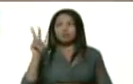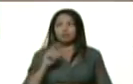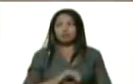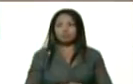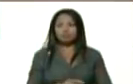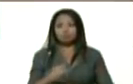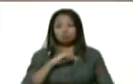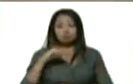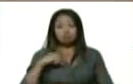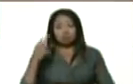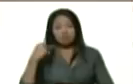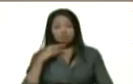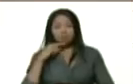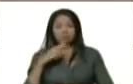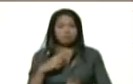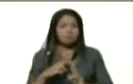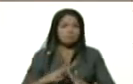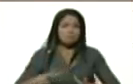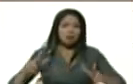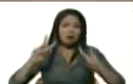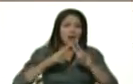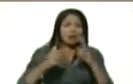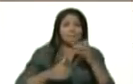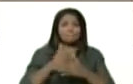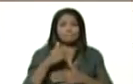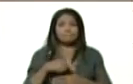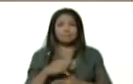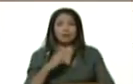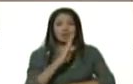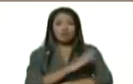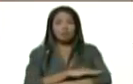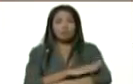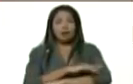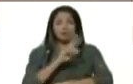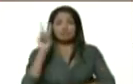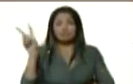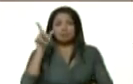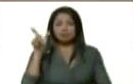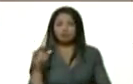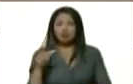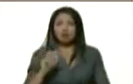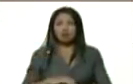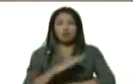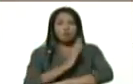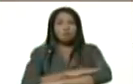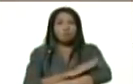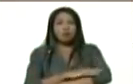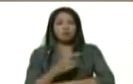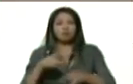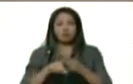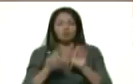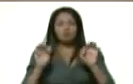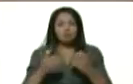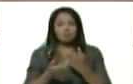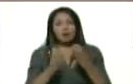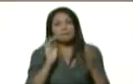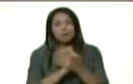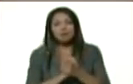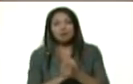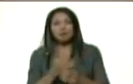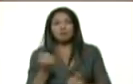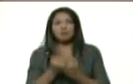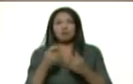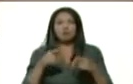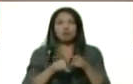que nosotros tenemos que valorar. El carácter del venezolano, su carácter afable, amigable, solidario,